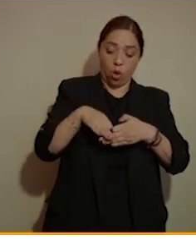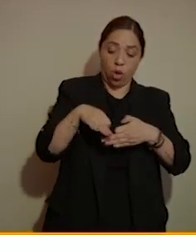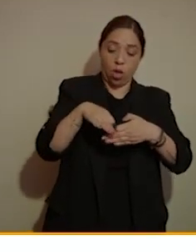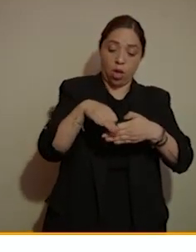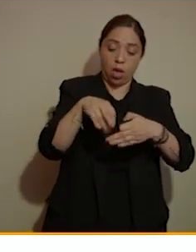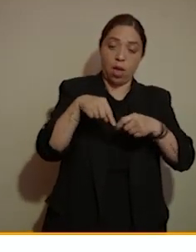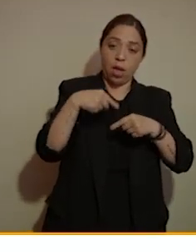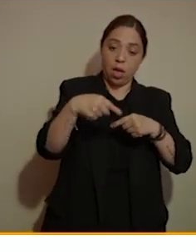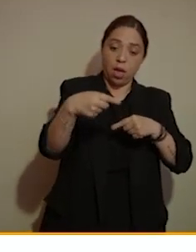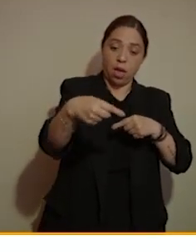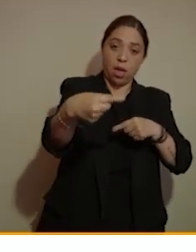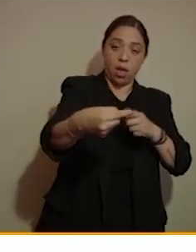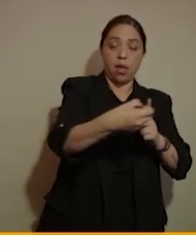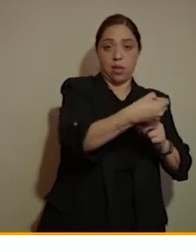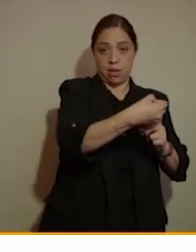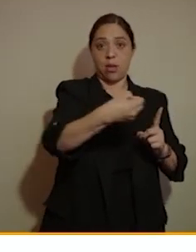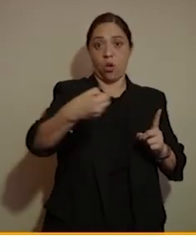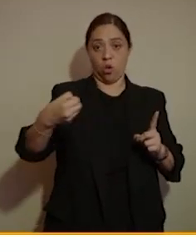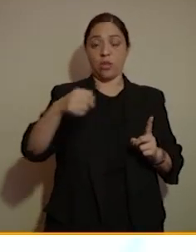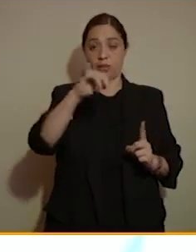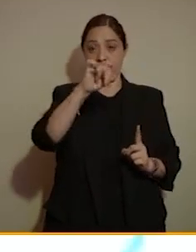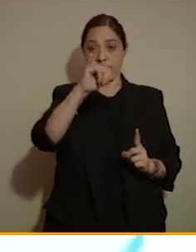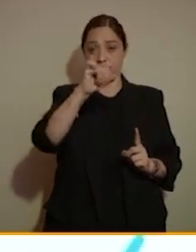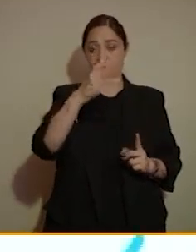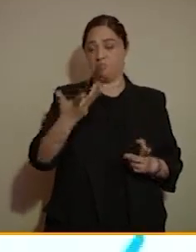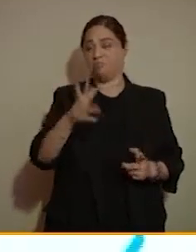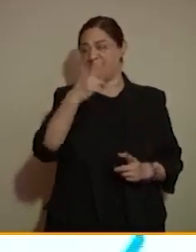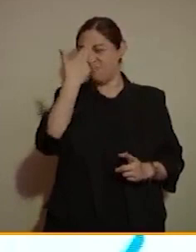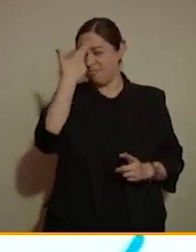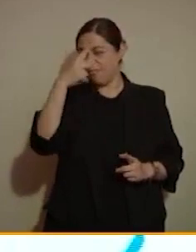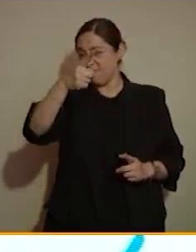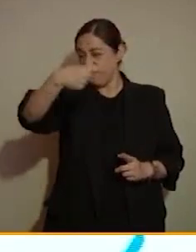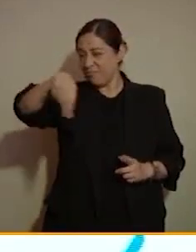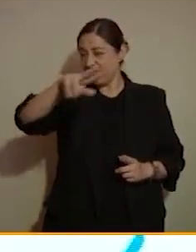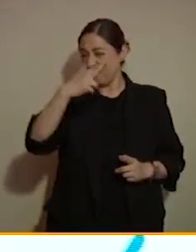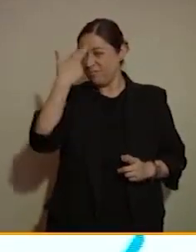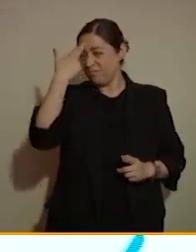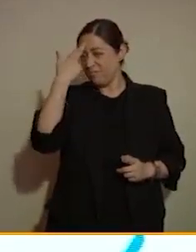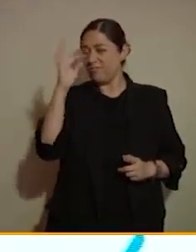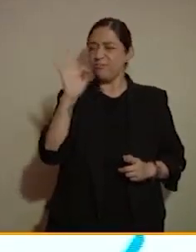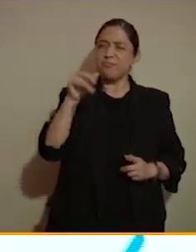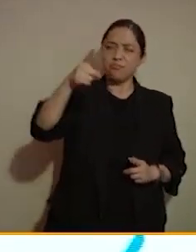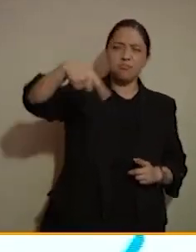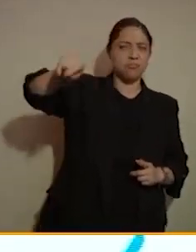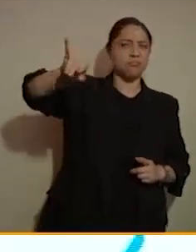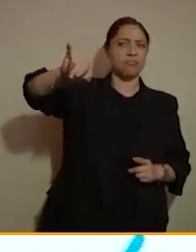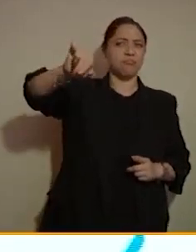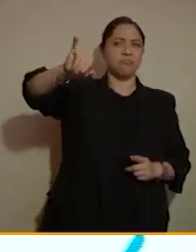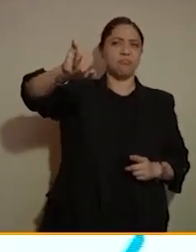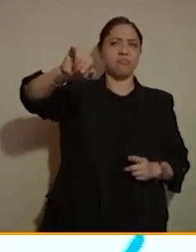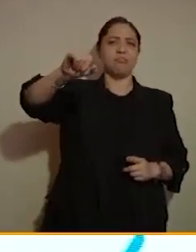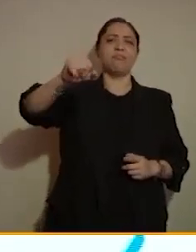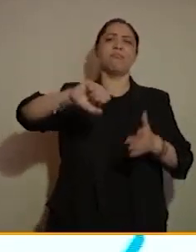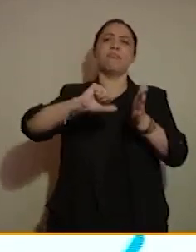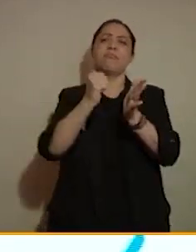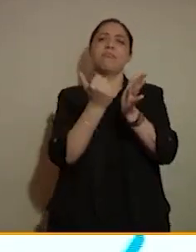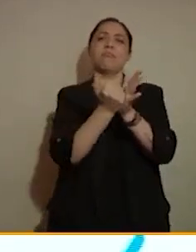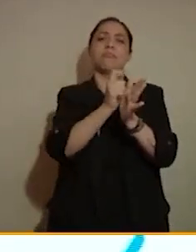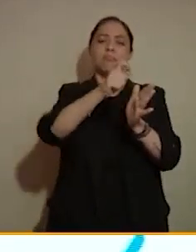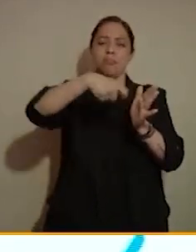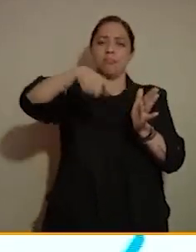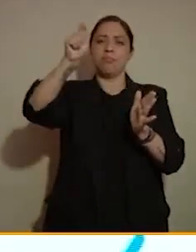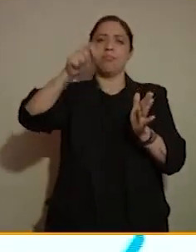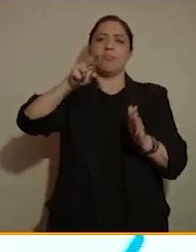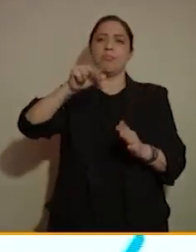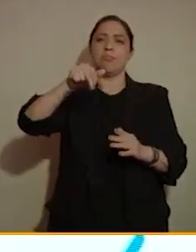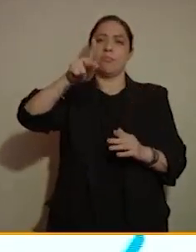manera sistemática. No sé si recuerdan el caso, y seguramente si lo recuerdan, el caso de Nike, que